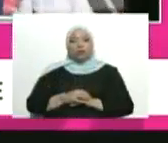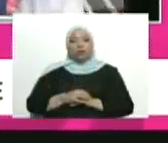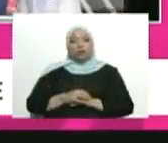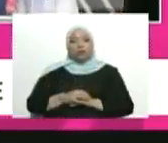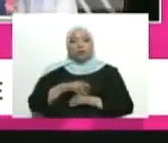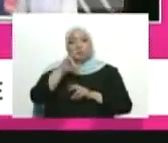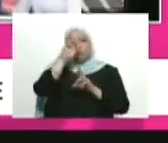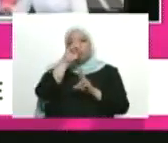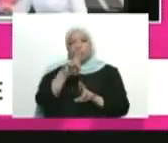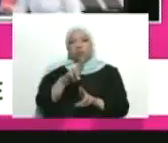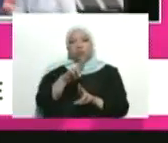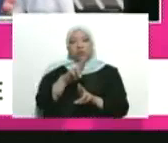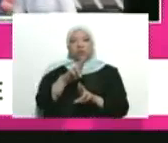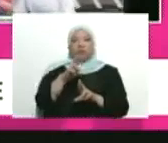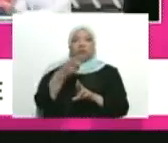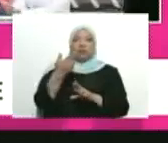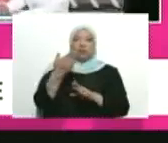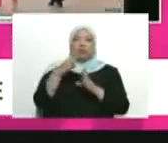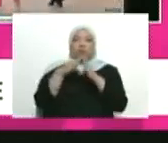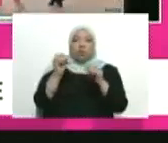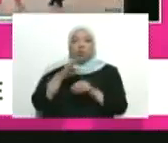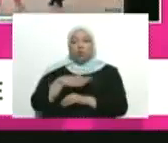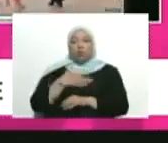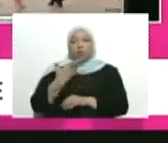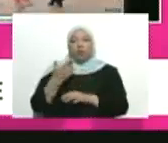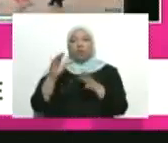con respeto y con modo todo se puede.